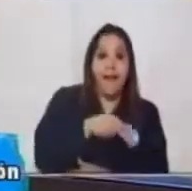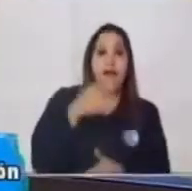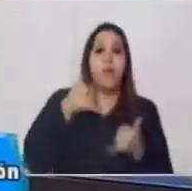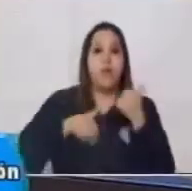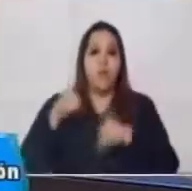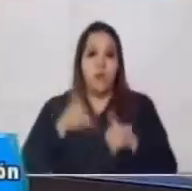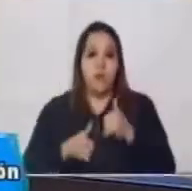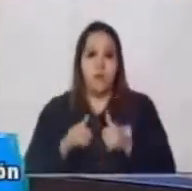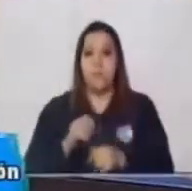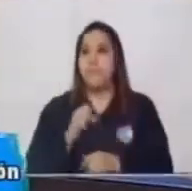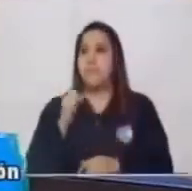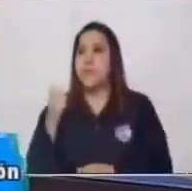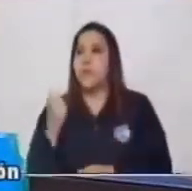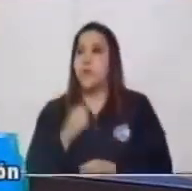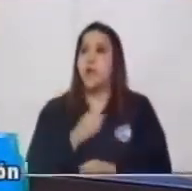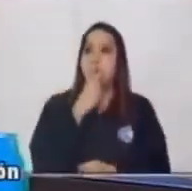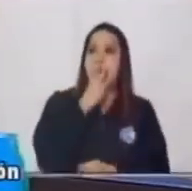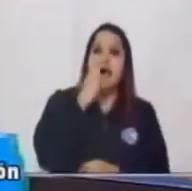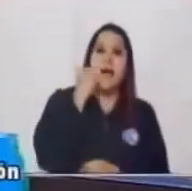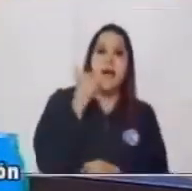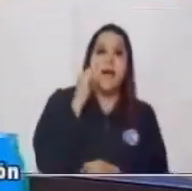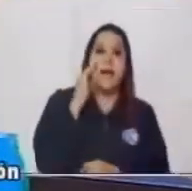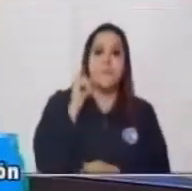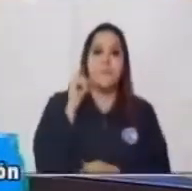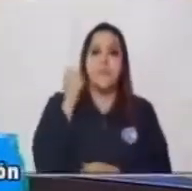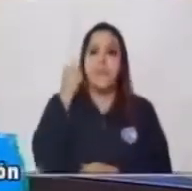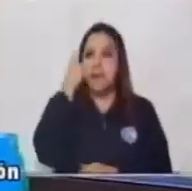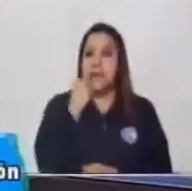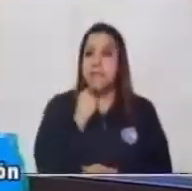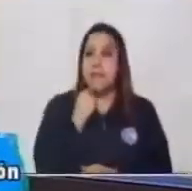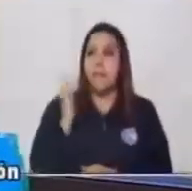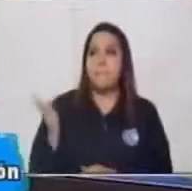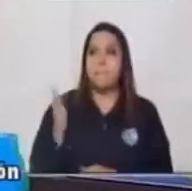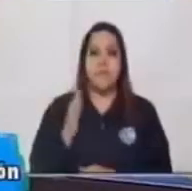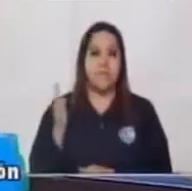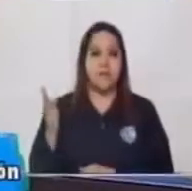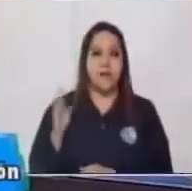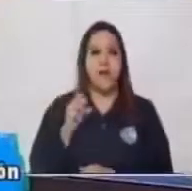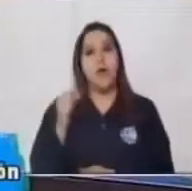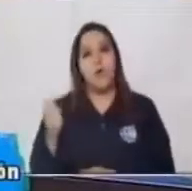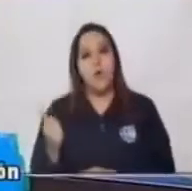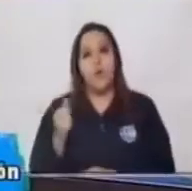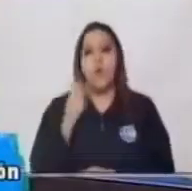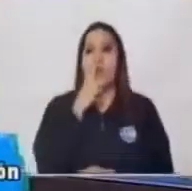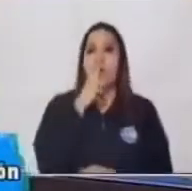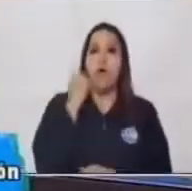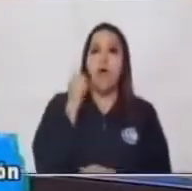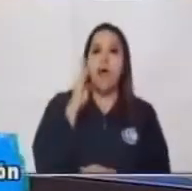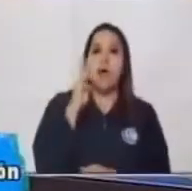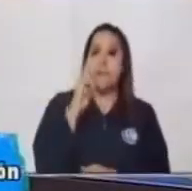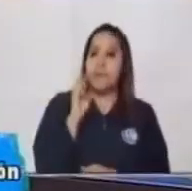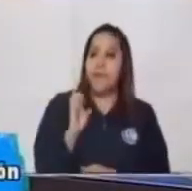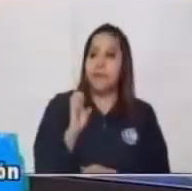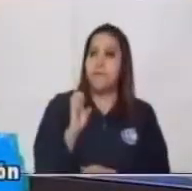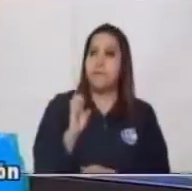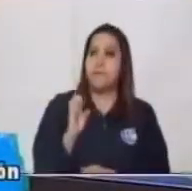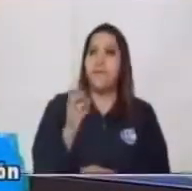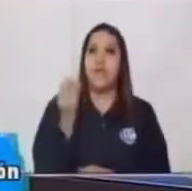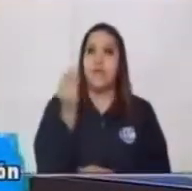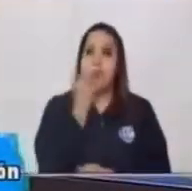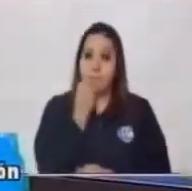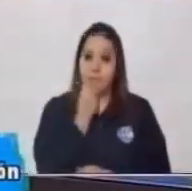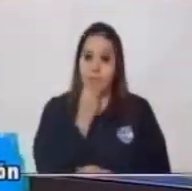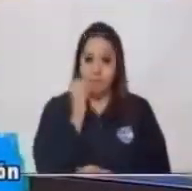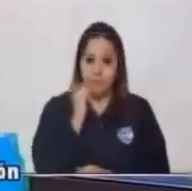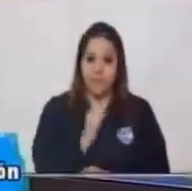Habías paseado. Habré comido. Entonces esa es la diferencia entre utilizar un verbo simple o un verbo